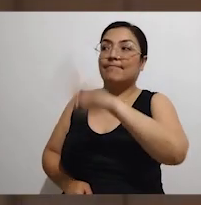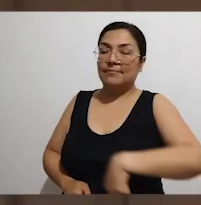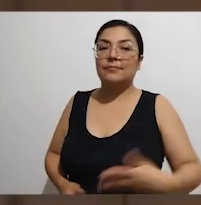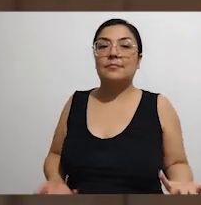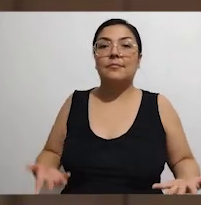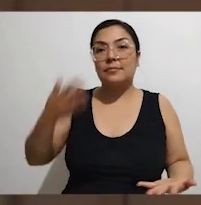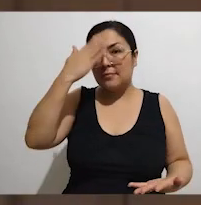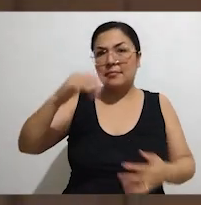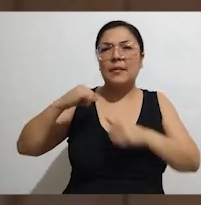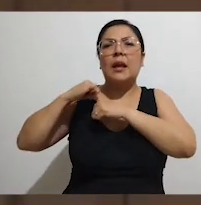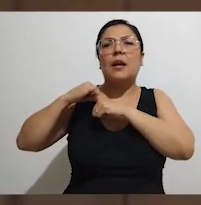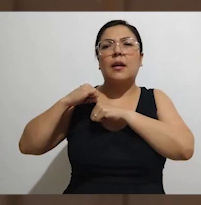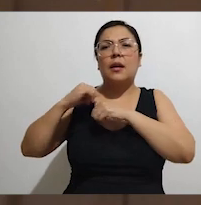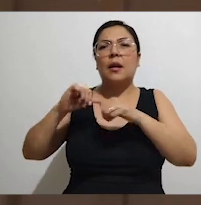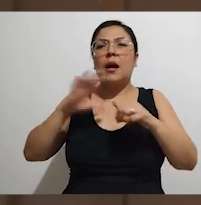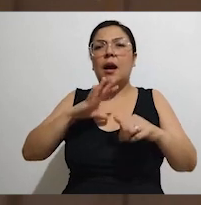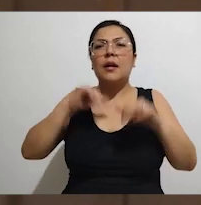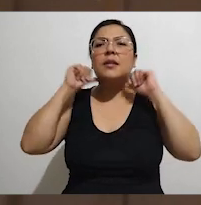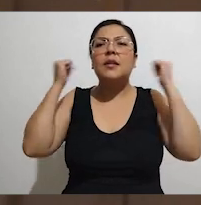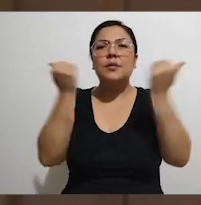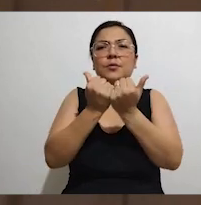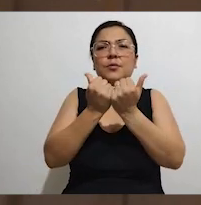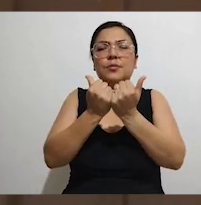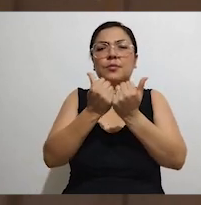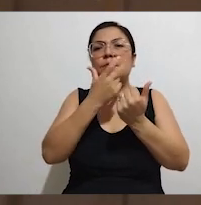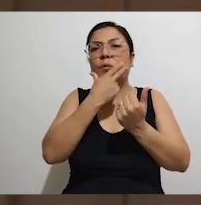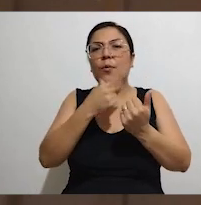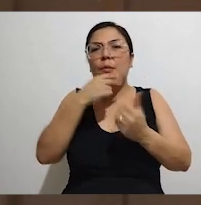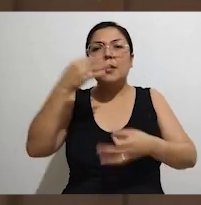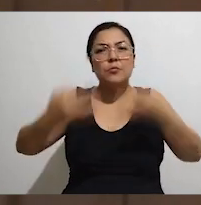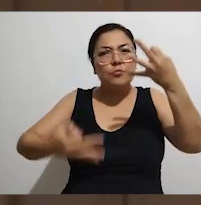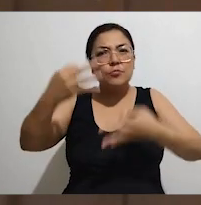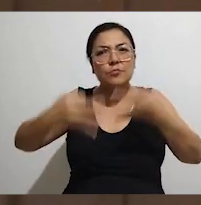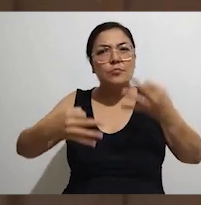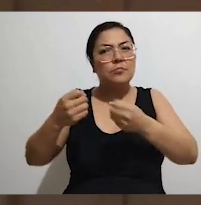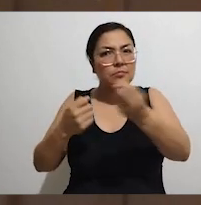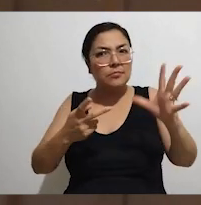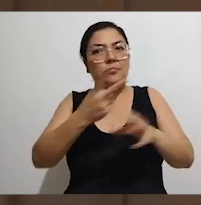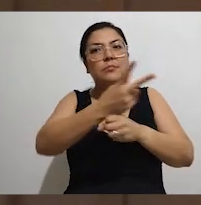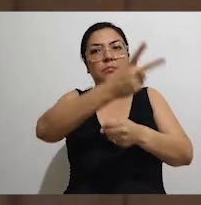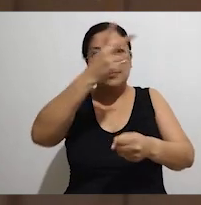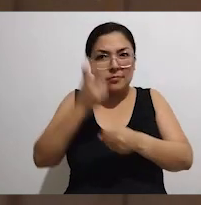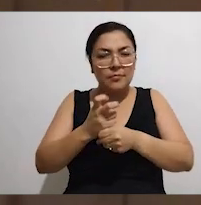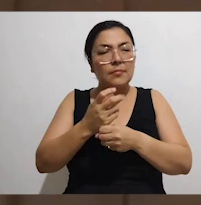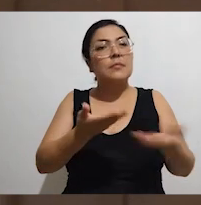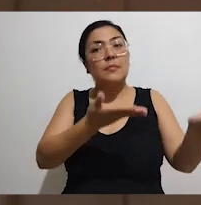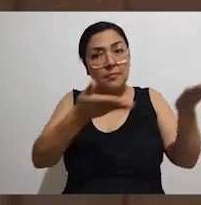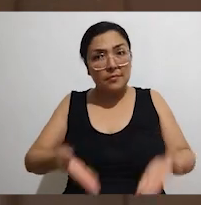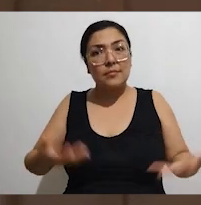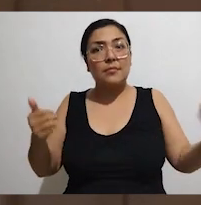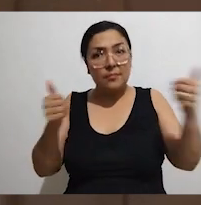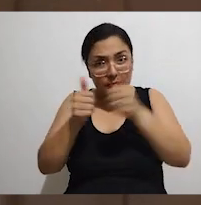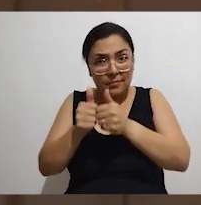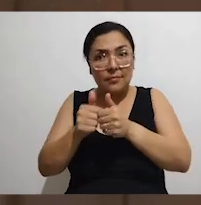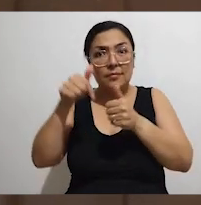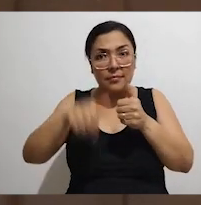las asociaciones de magistrados electorales se les corrió la invitación por parte de este organismo público para que nos acompañaran.